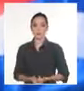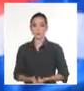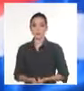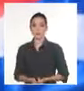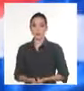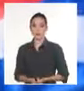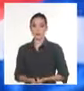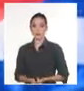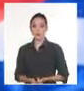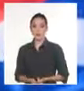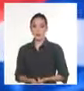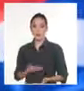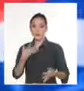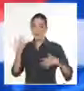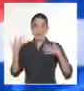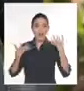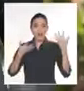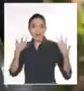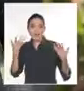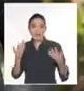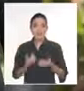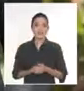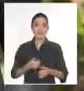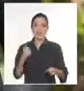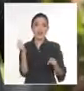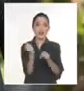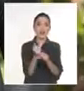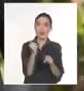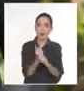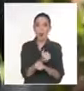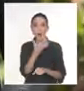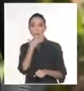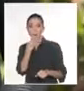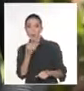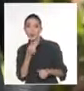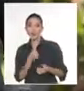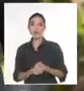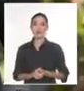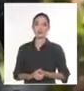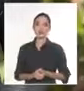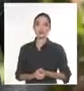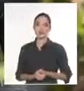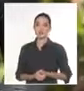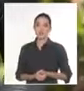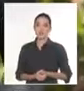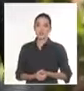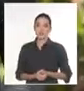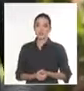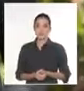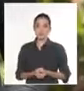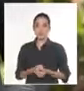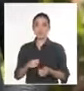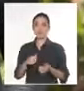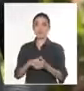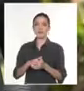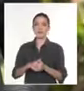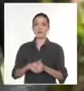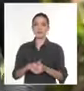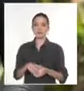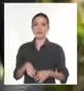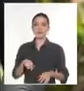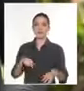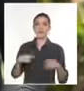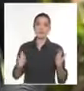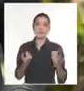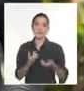compañero, por mi trabajo. Me maravillo ver los jóvenes, el interés que tienen. Realmente ellos se acercan a